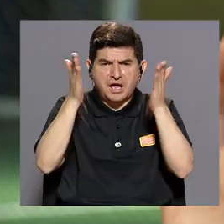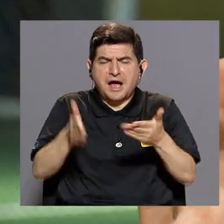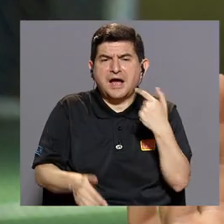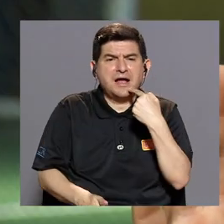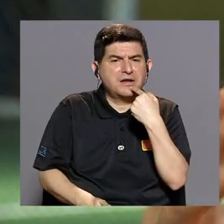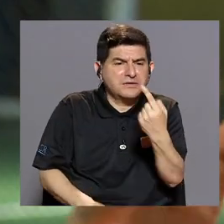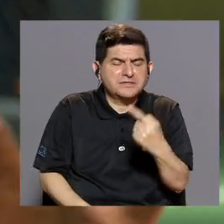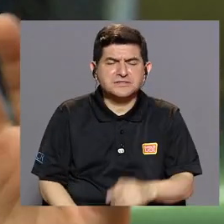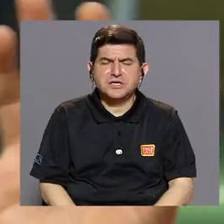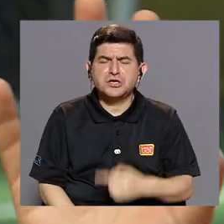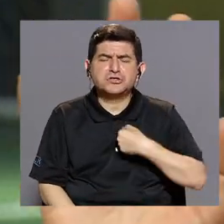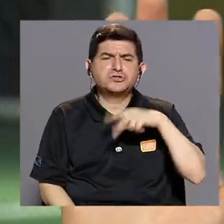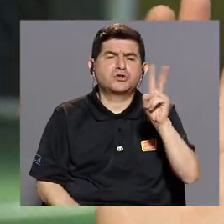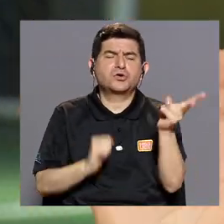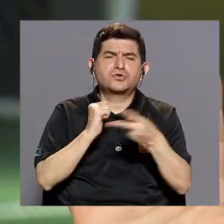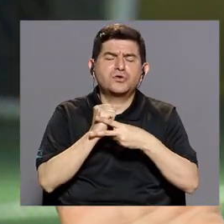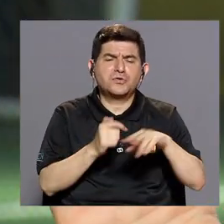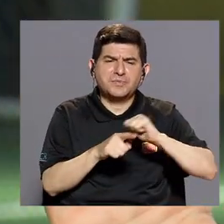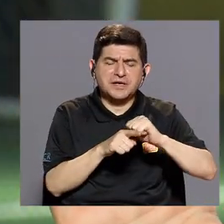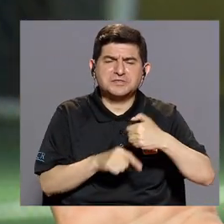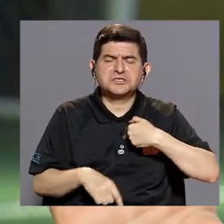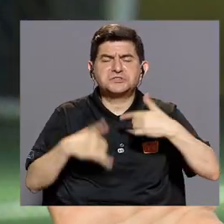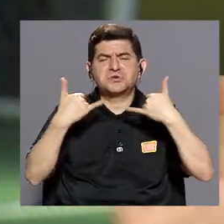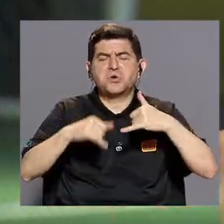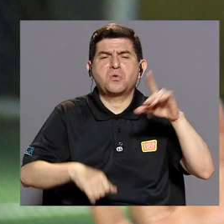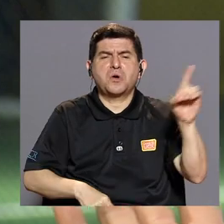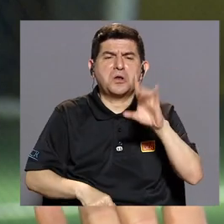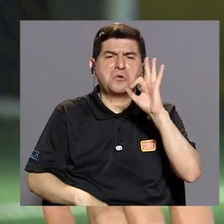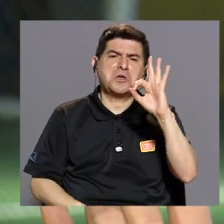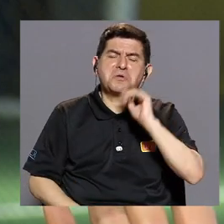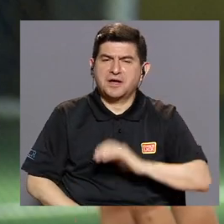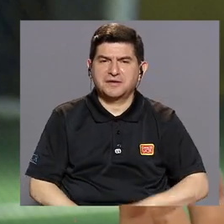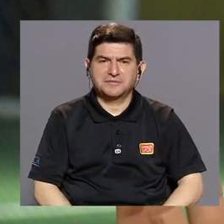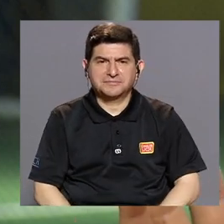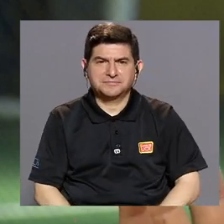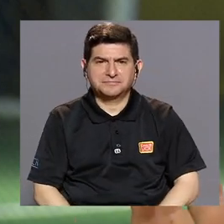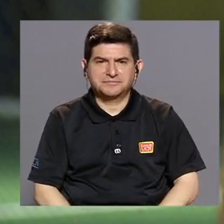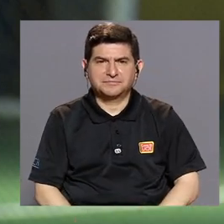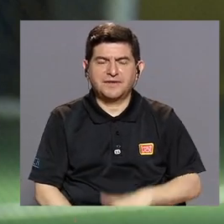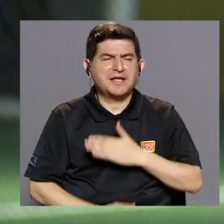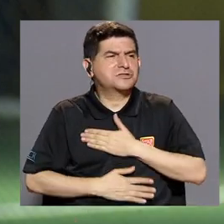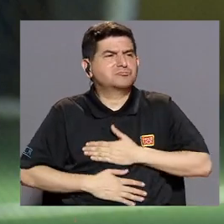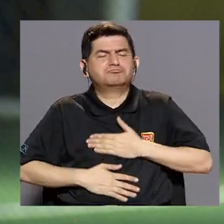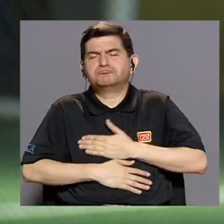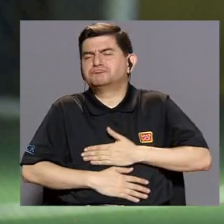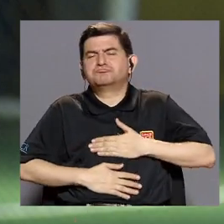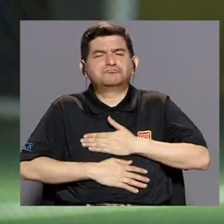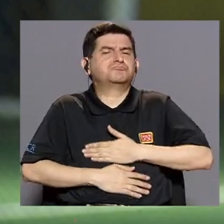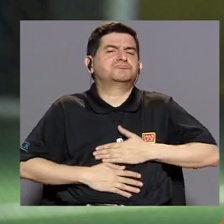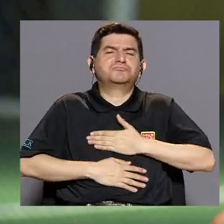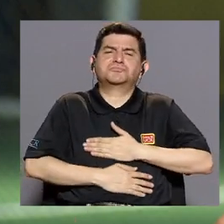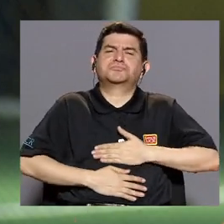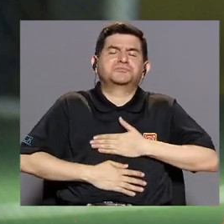yo voy a entrenar dos veces, me jengueo el domingo y estoy bien. Es recreativamente